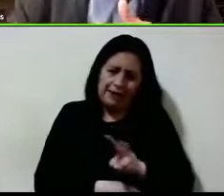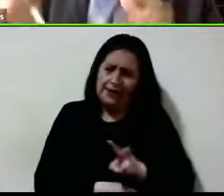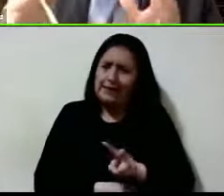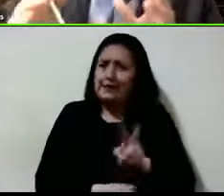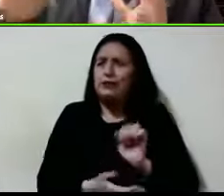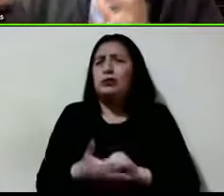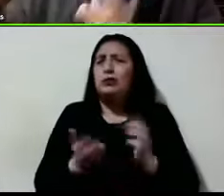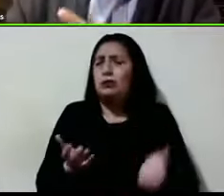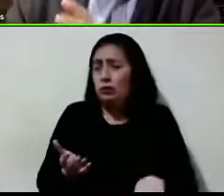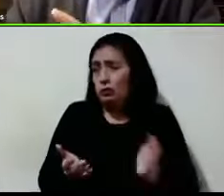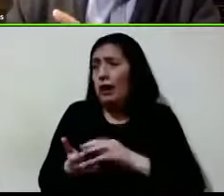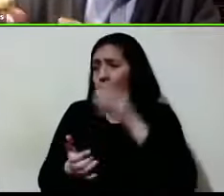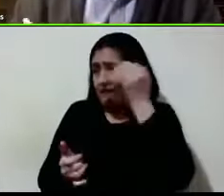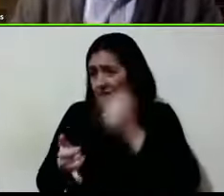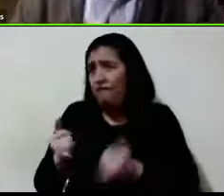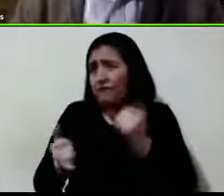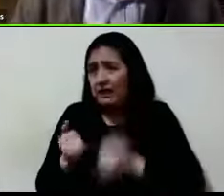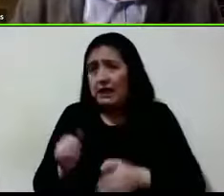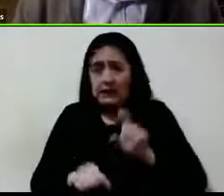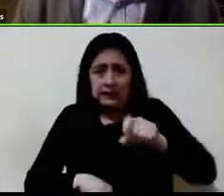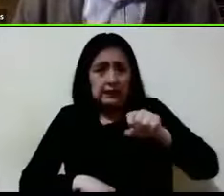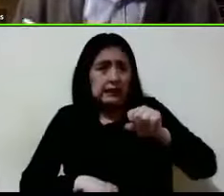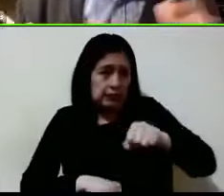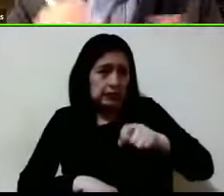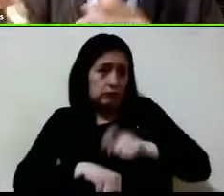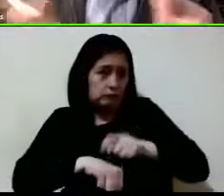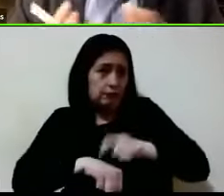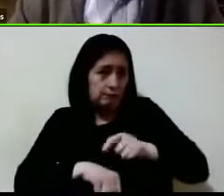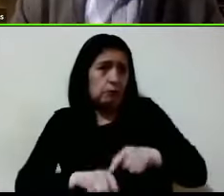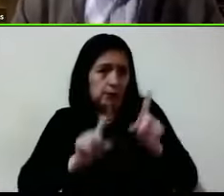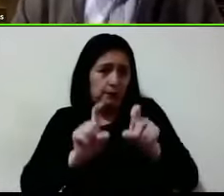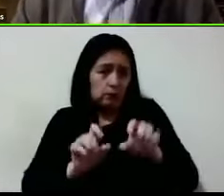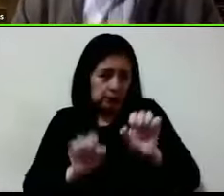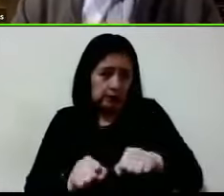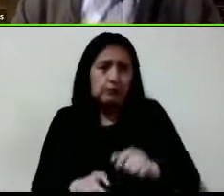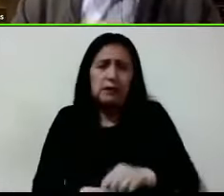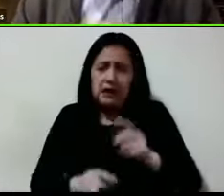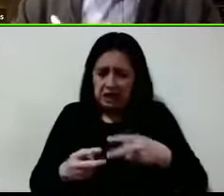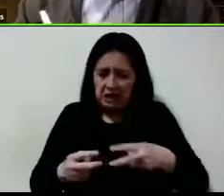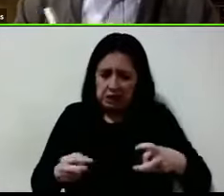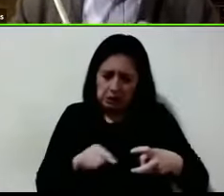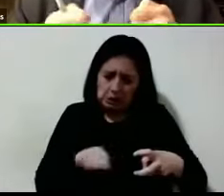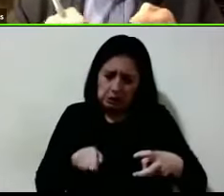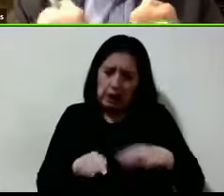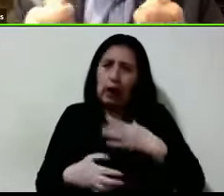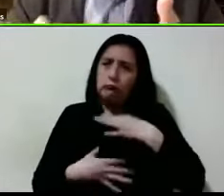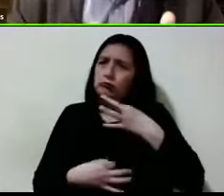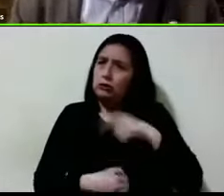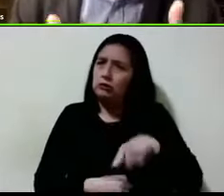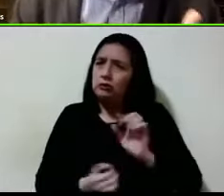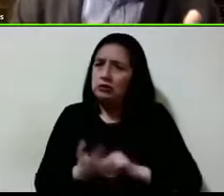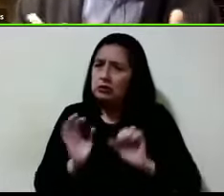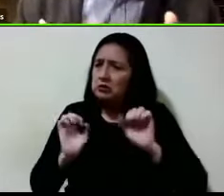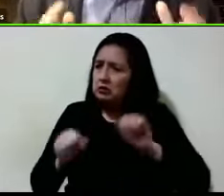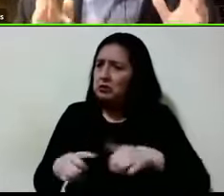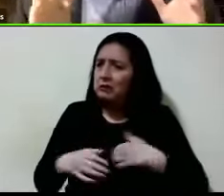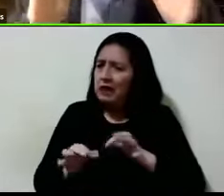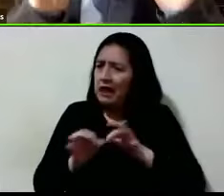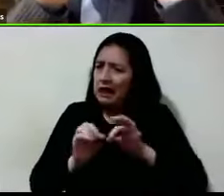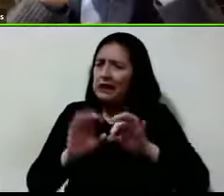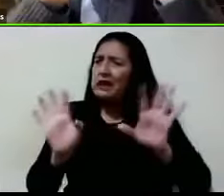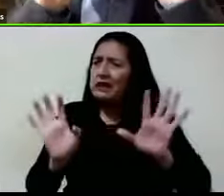les repito, al final va a haber un momento para las preguntas. Igual hay cosas por ahí que me parecen interesantes y que sí servirían para aclarar,